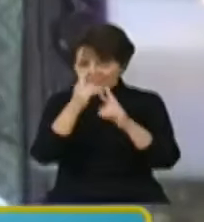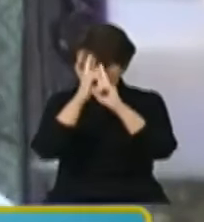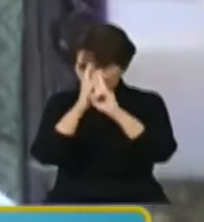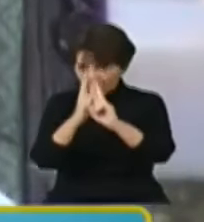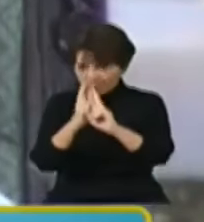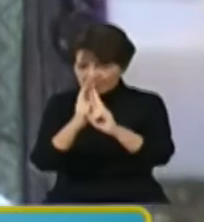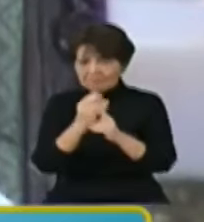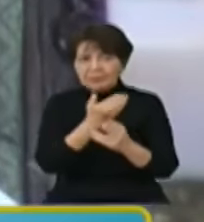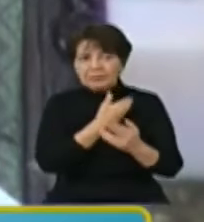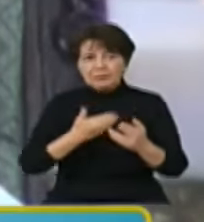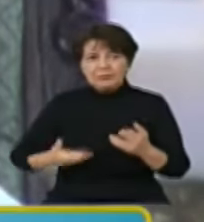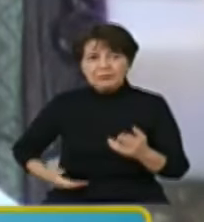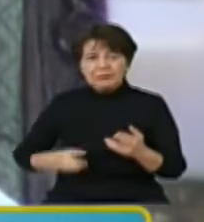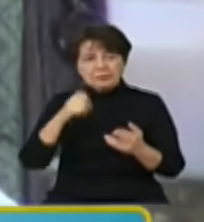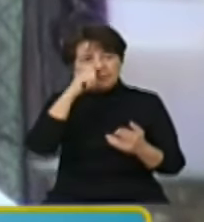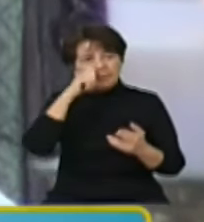Doña Xiomara,